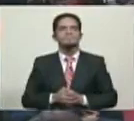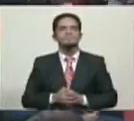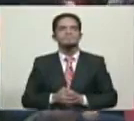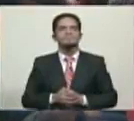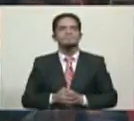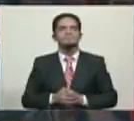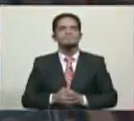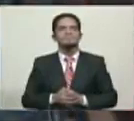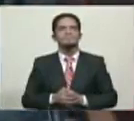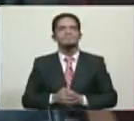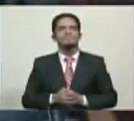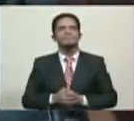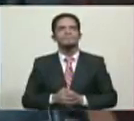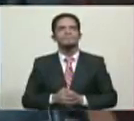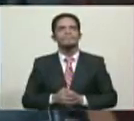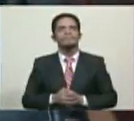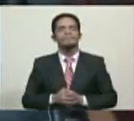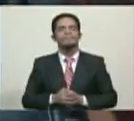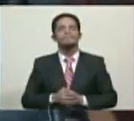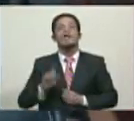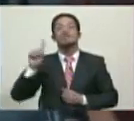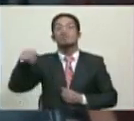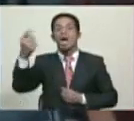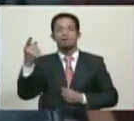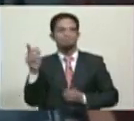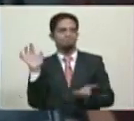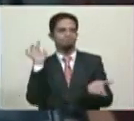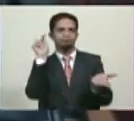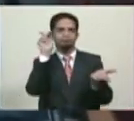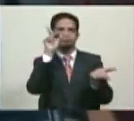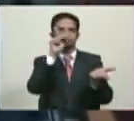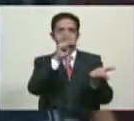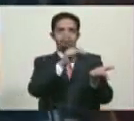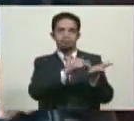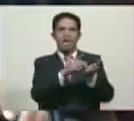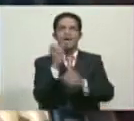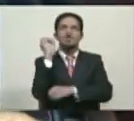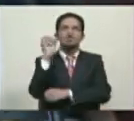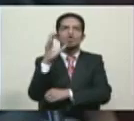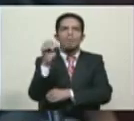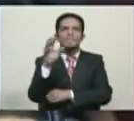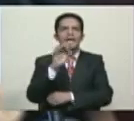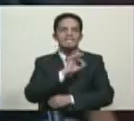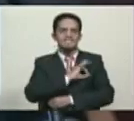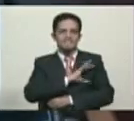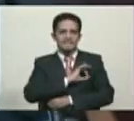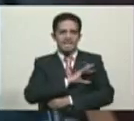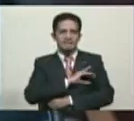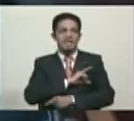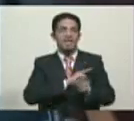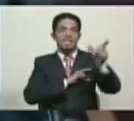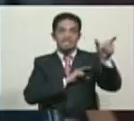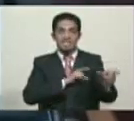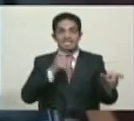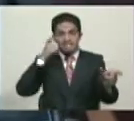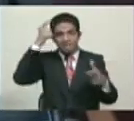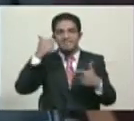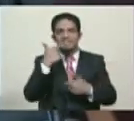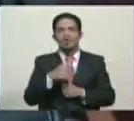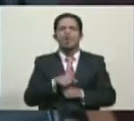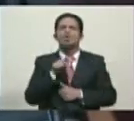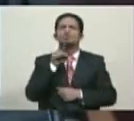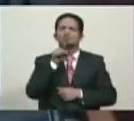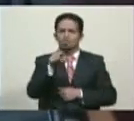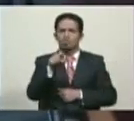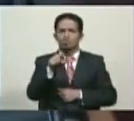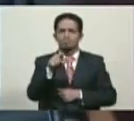En la llegada a la 17ª Cumbre Iberoamericana en Chile, refiriéndose a Bolívar, dijo: tú, forjador